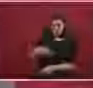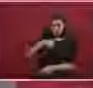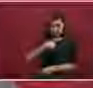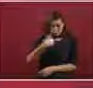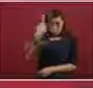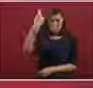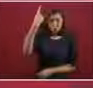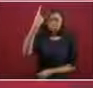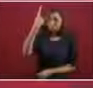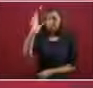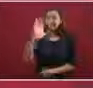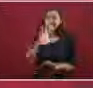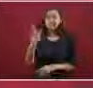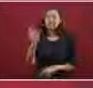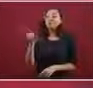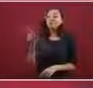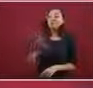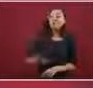es con la democracia,